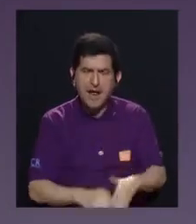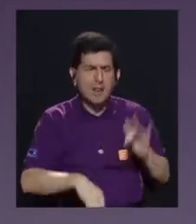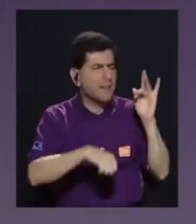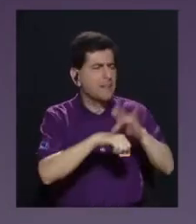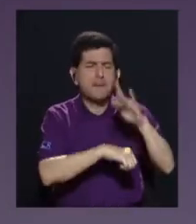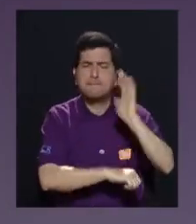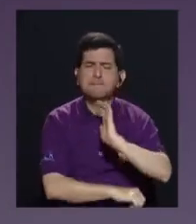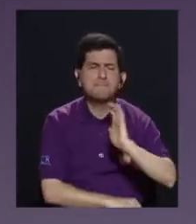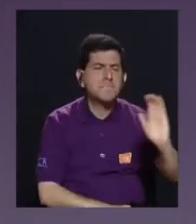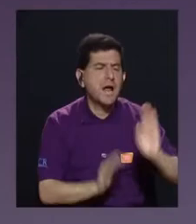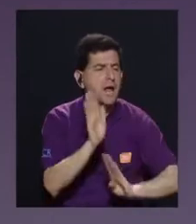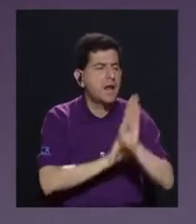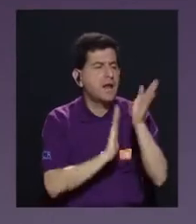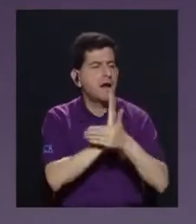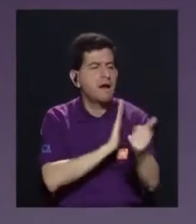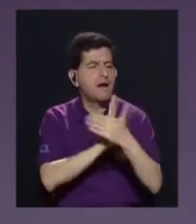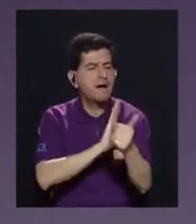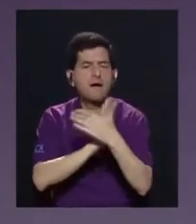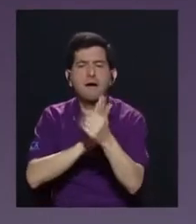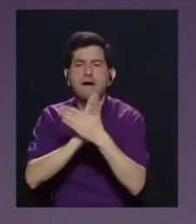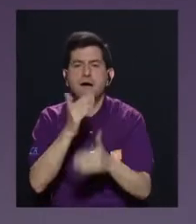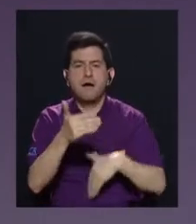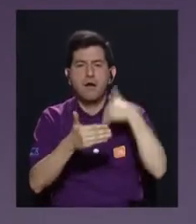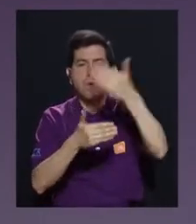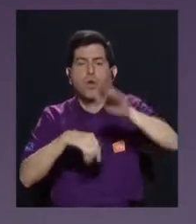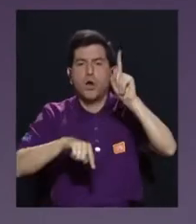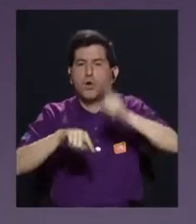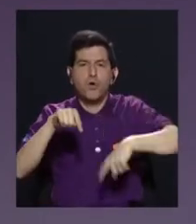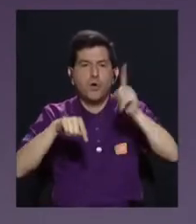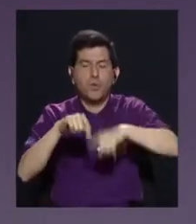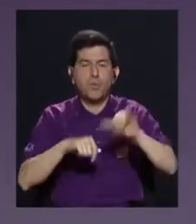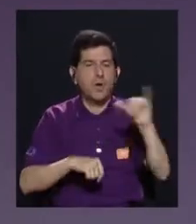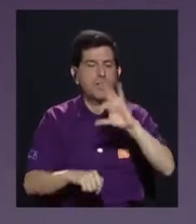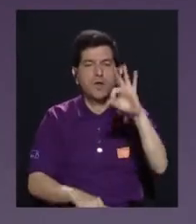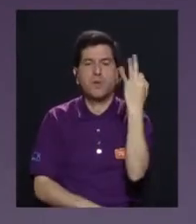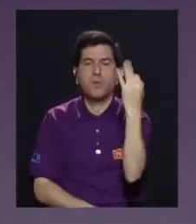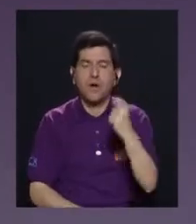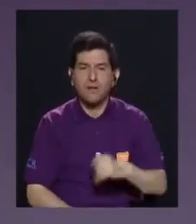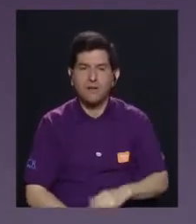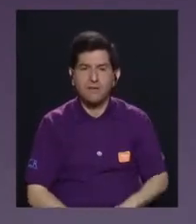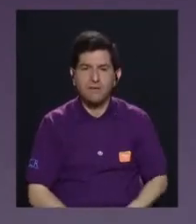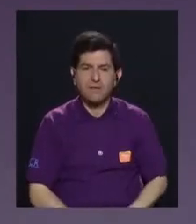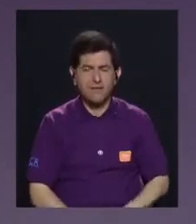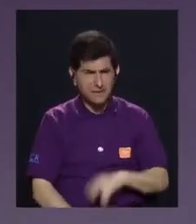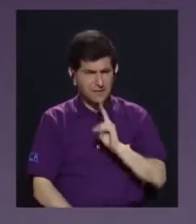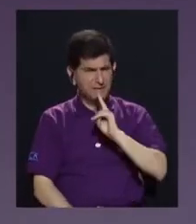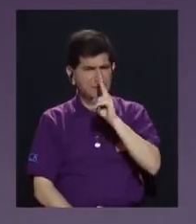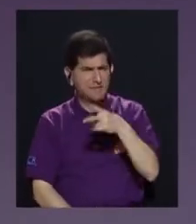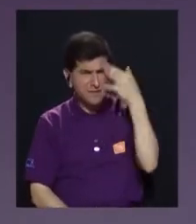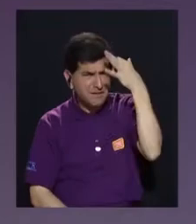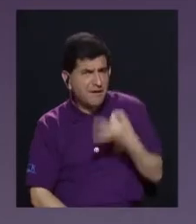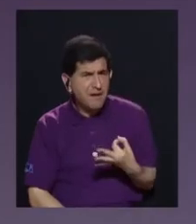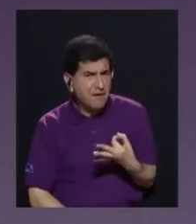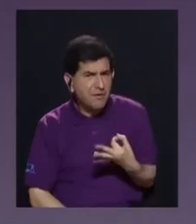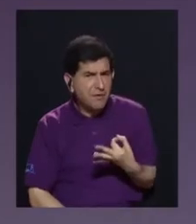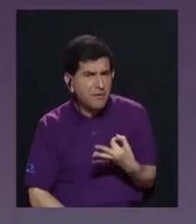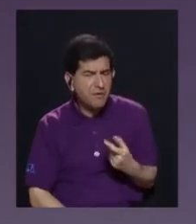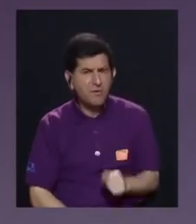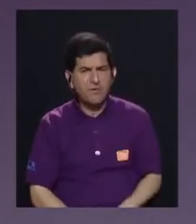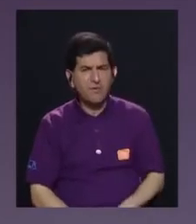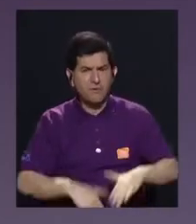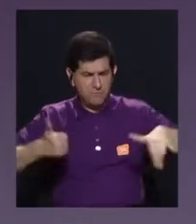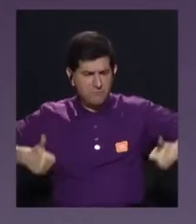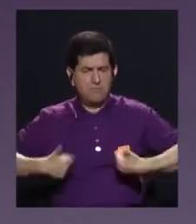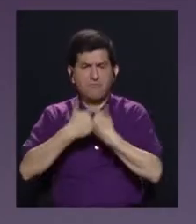infancia y desarrollar destrezas que luego ya no pueden desarrollar de la misma manera realmente creo que el